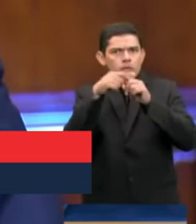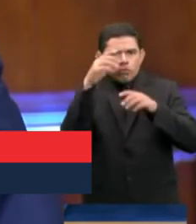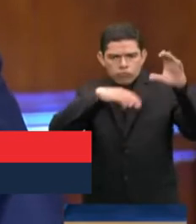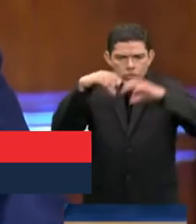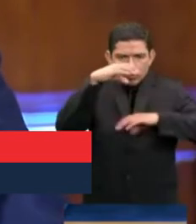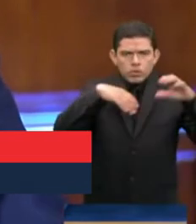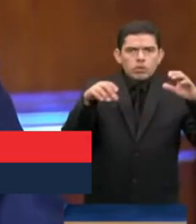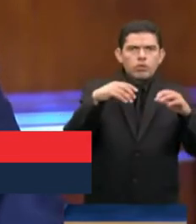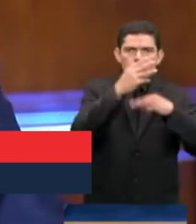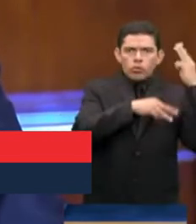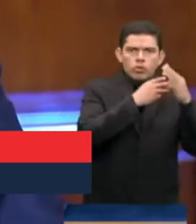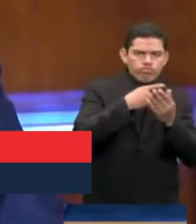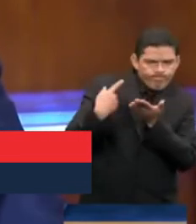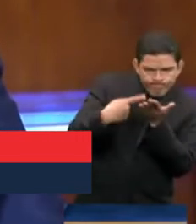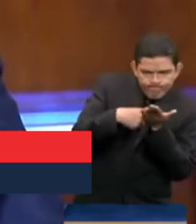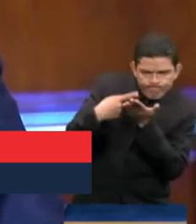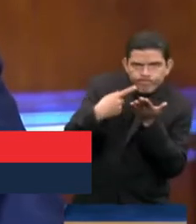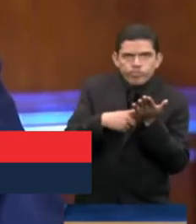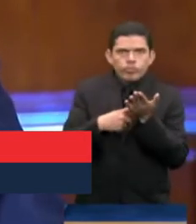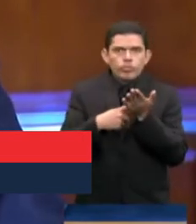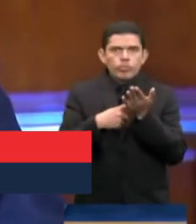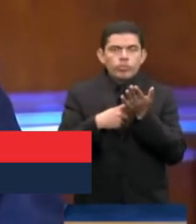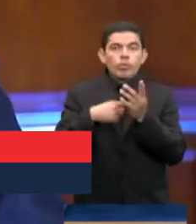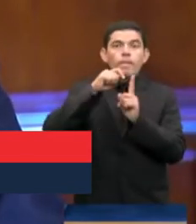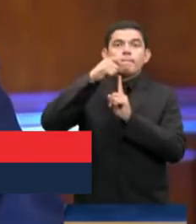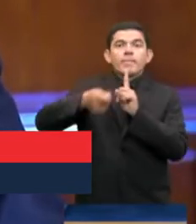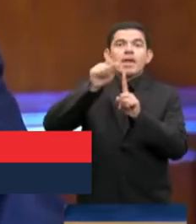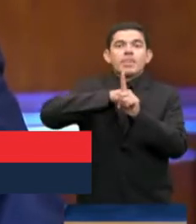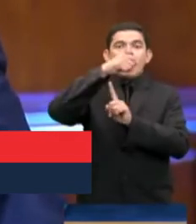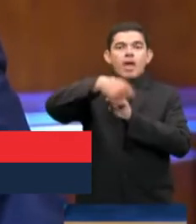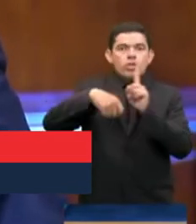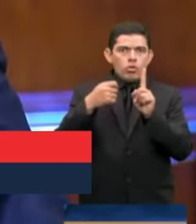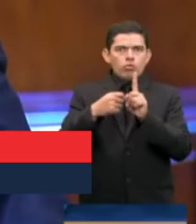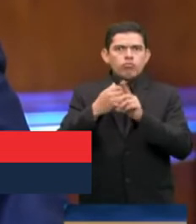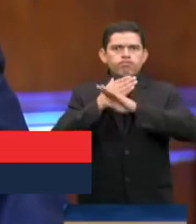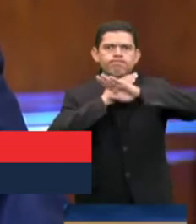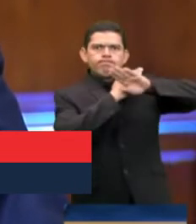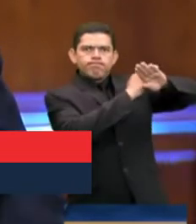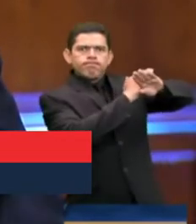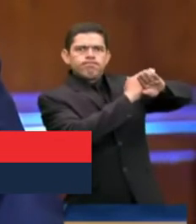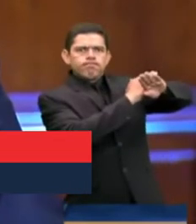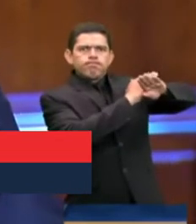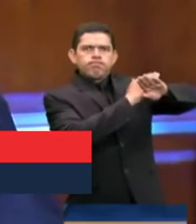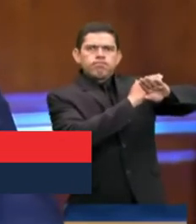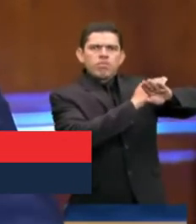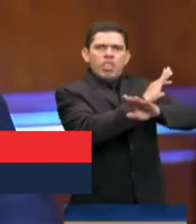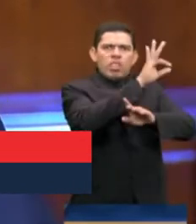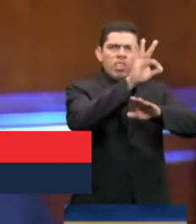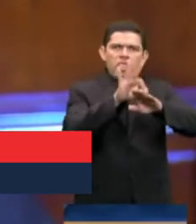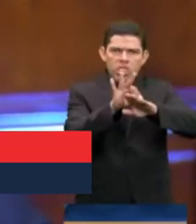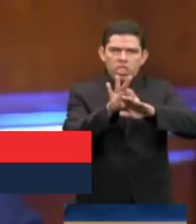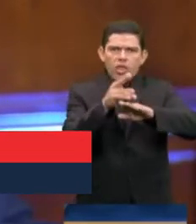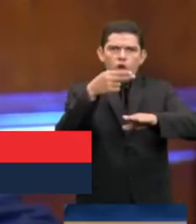científicos destacados del mundo una variedad de banano resistente al hongo Fusarium T4 y